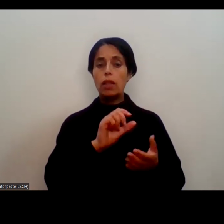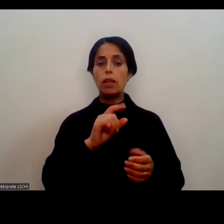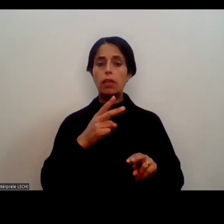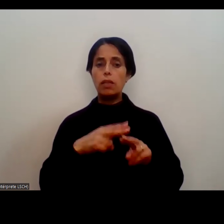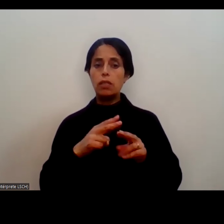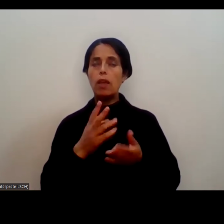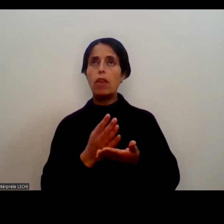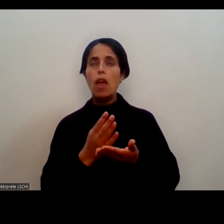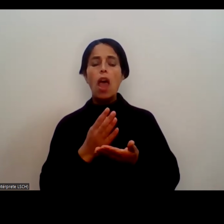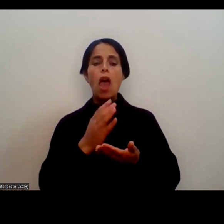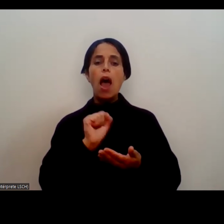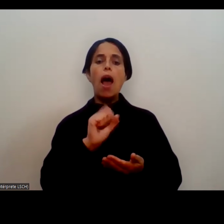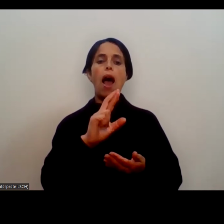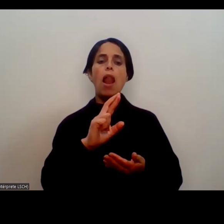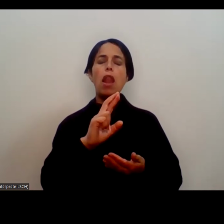de algarrobo,